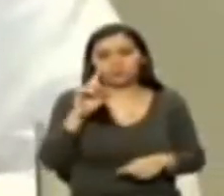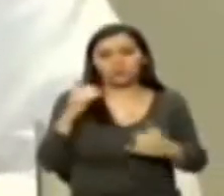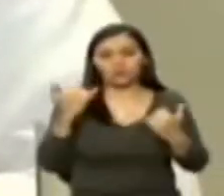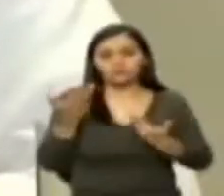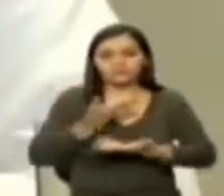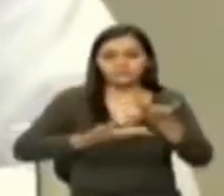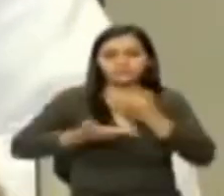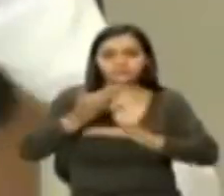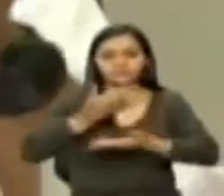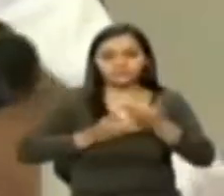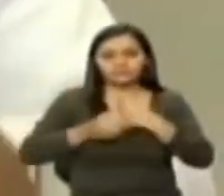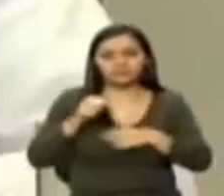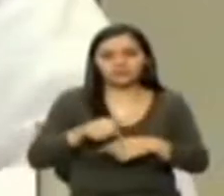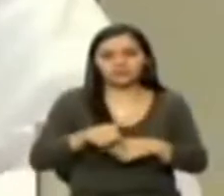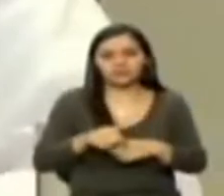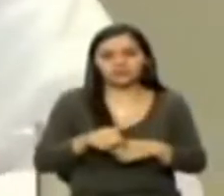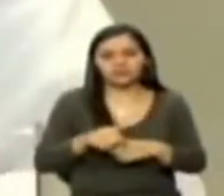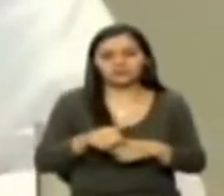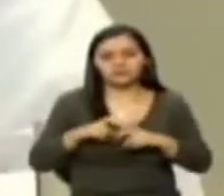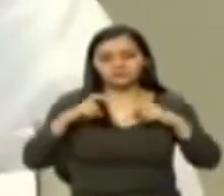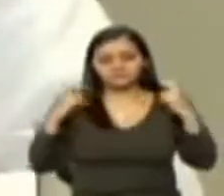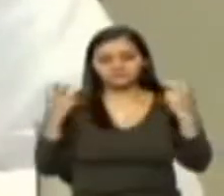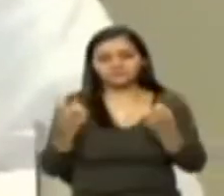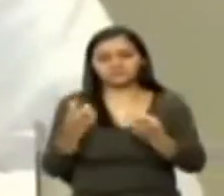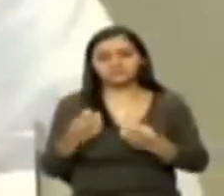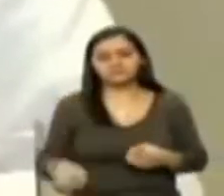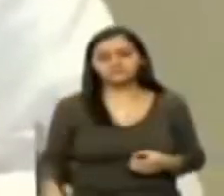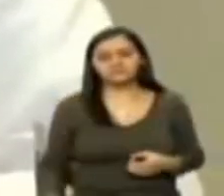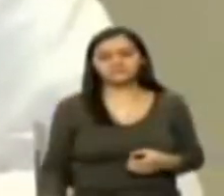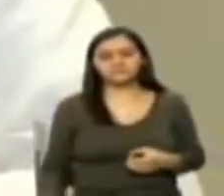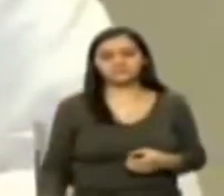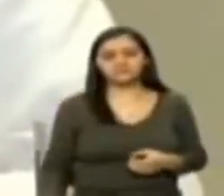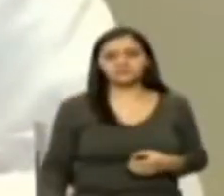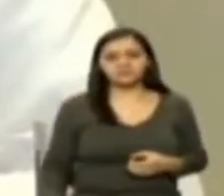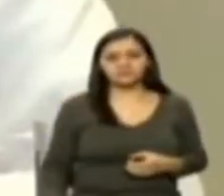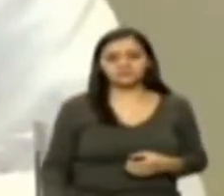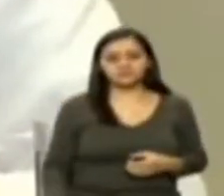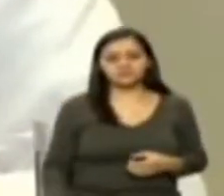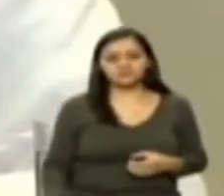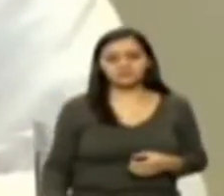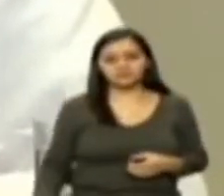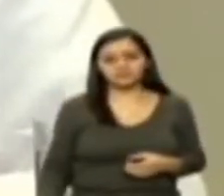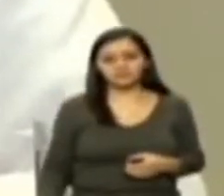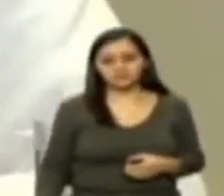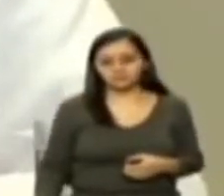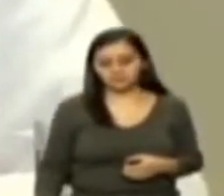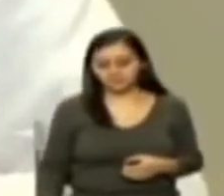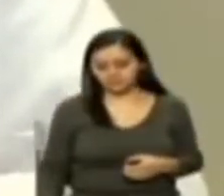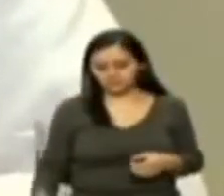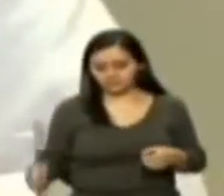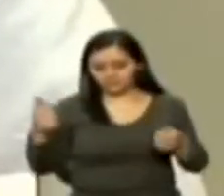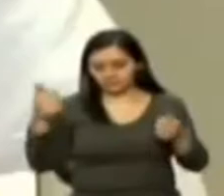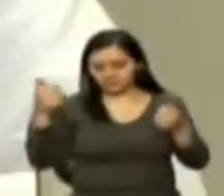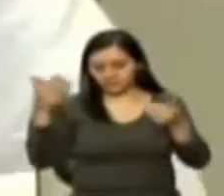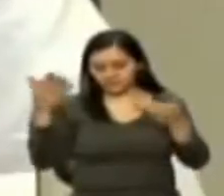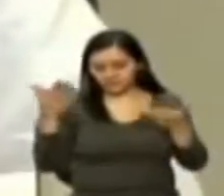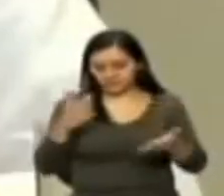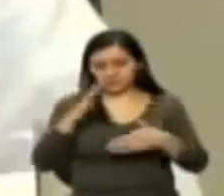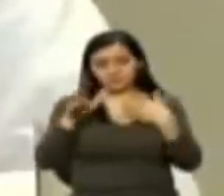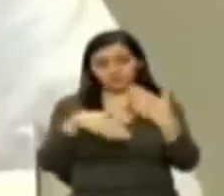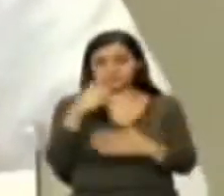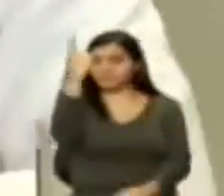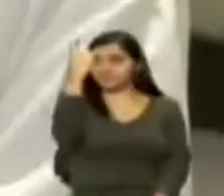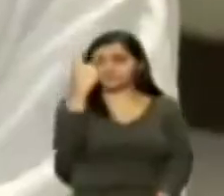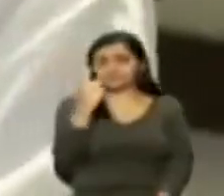el conversatorio en el que estamos todos participando. Así que bienvenidas y bienvenidos nuevamente, y estamos listos para la artillería.